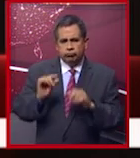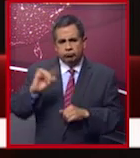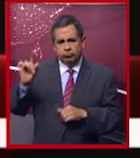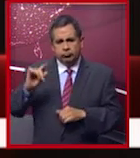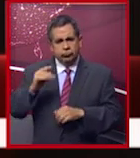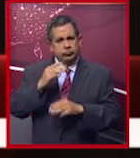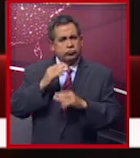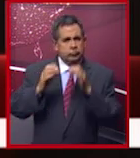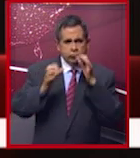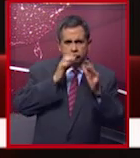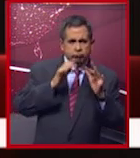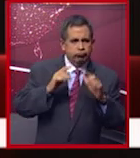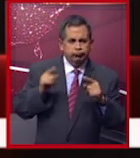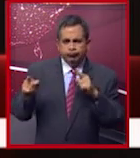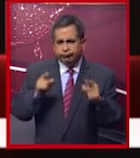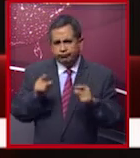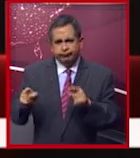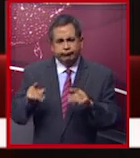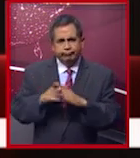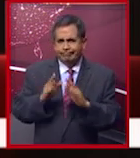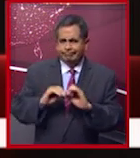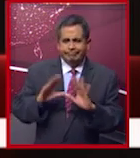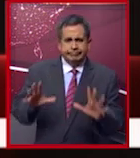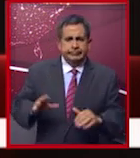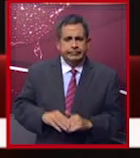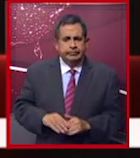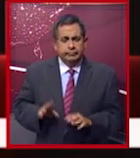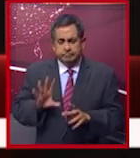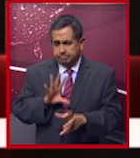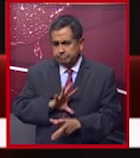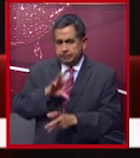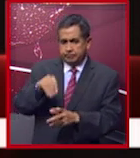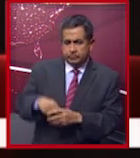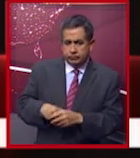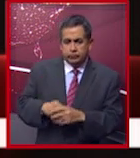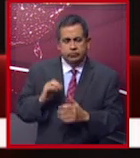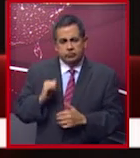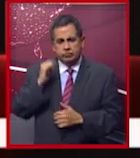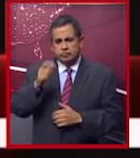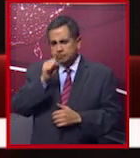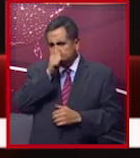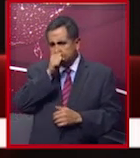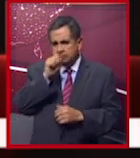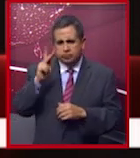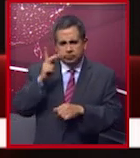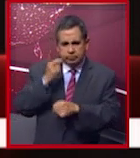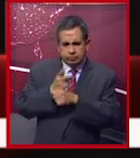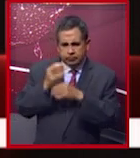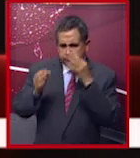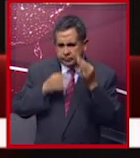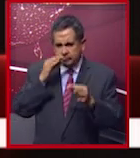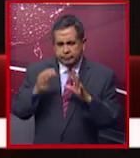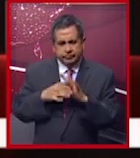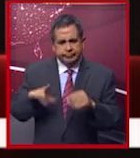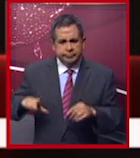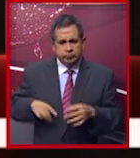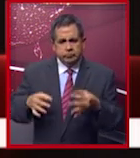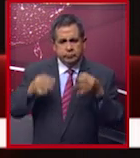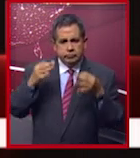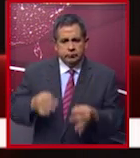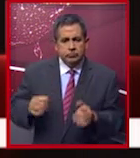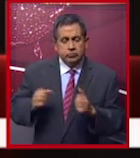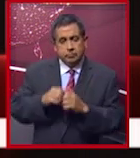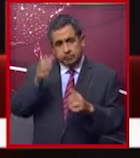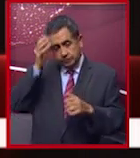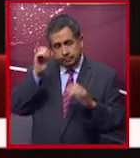medios de comunicación en forma clara, englobar cualquier tipo de propaganda o información gubernamental oficial bajo